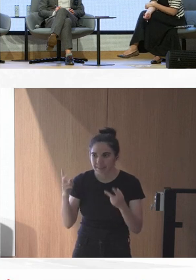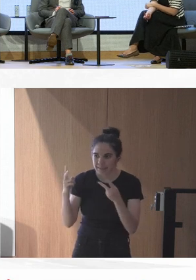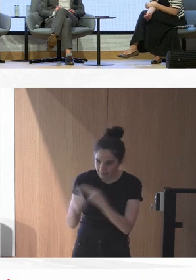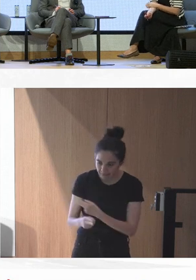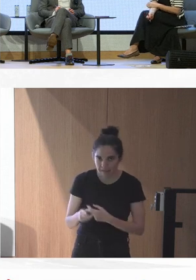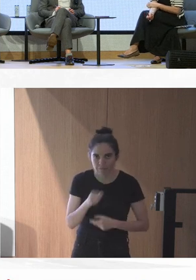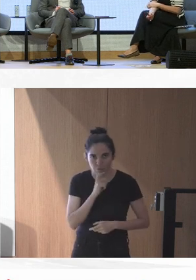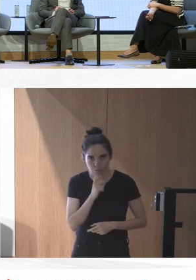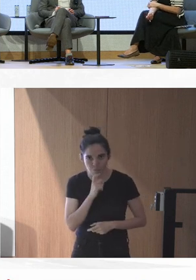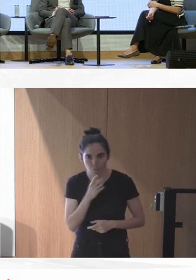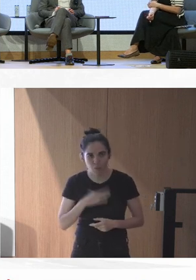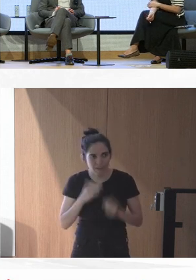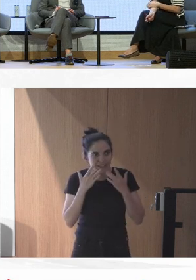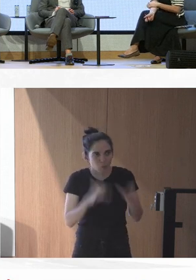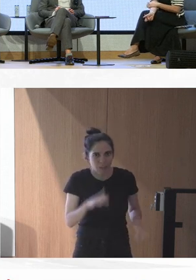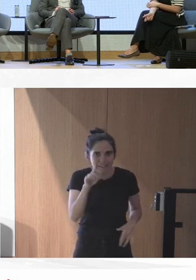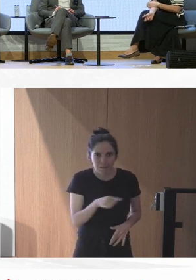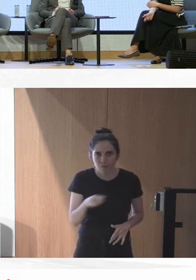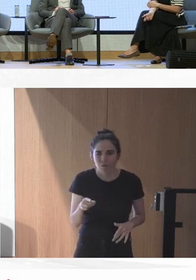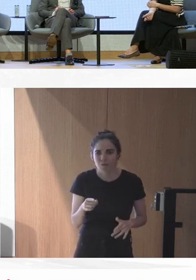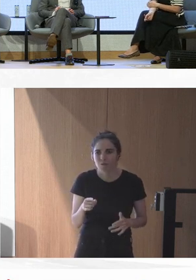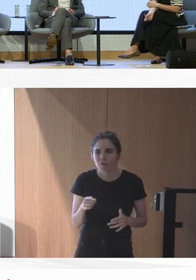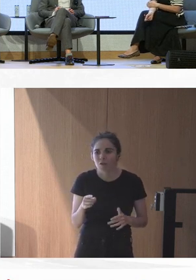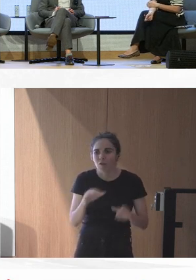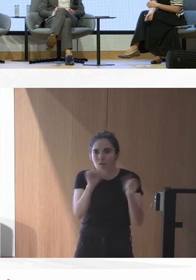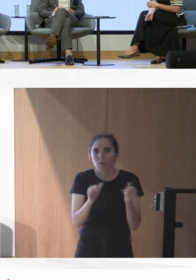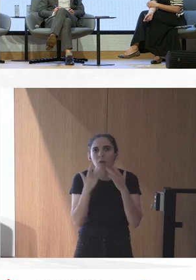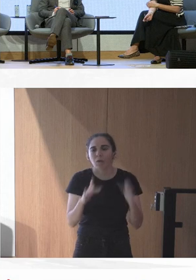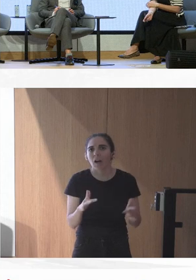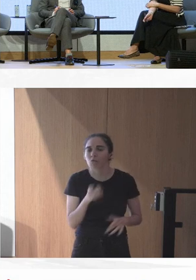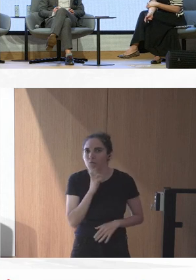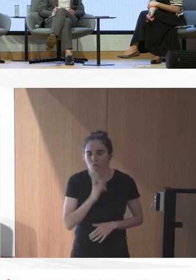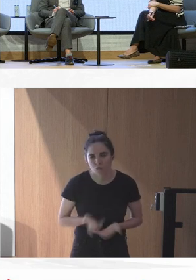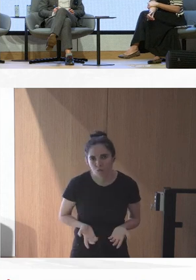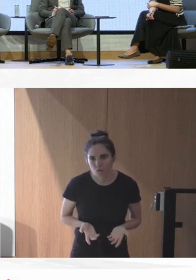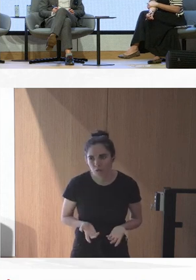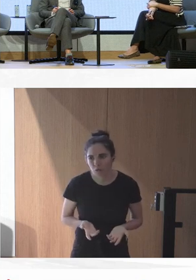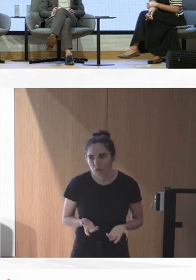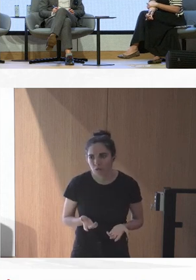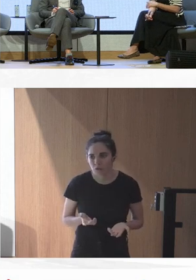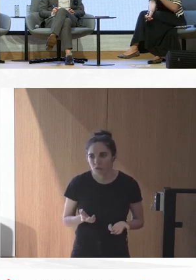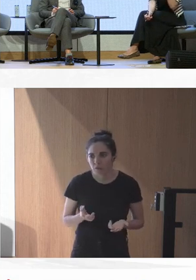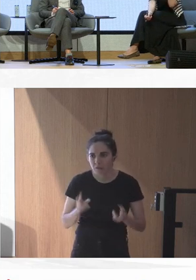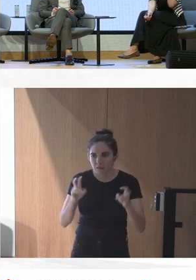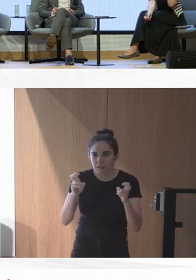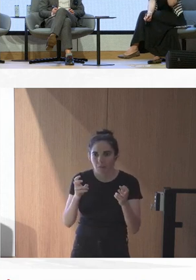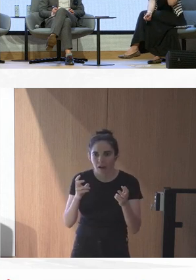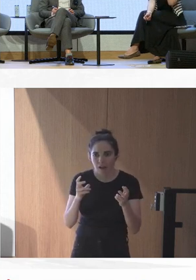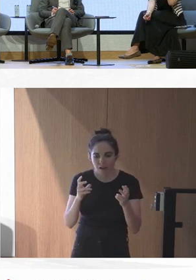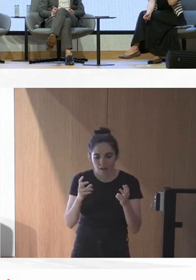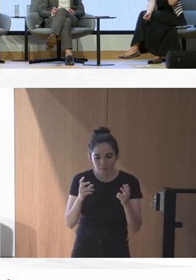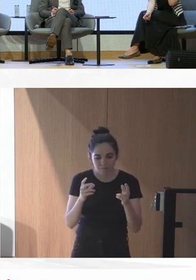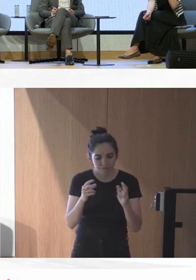haber una formulación neutral o un marco neutral, ¿cómo lo pensarían? Por ejemplo, solamente con sacando un presupuesto psiquiátrico